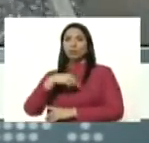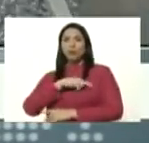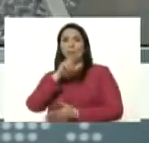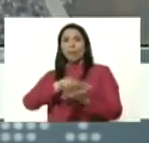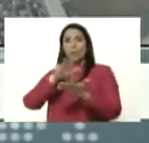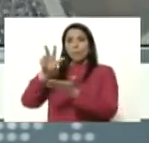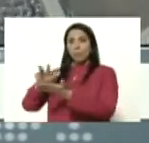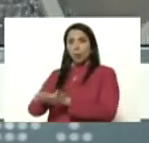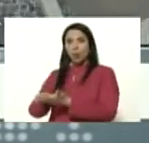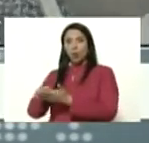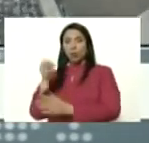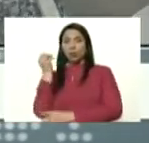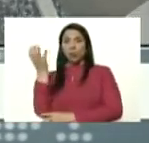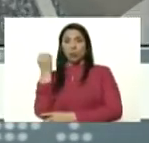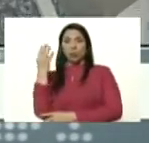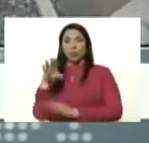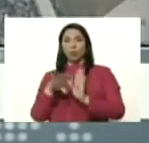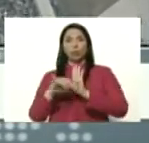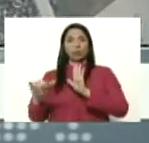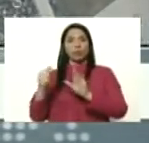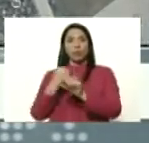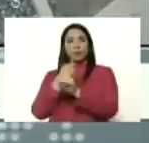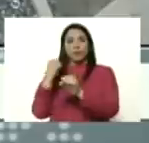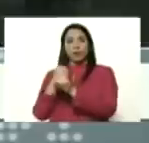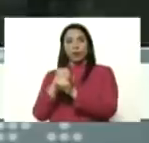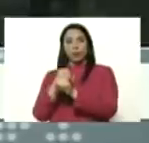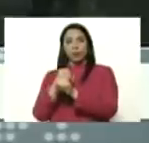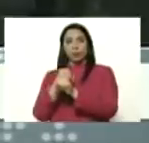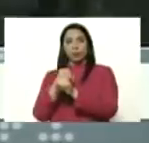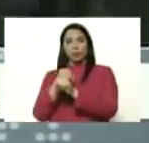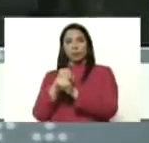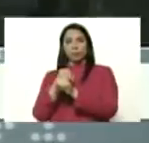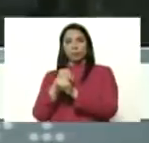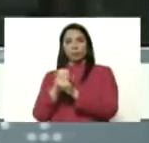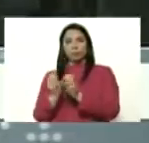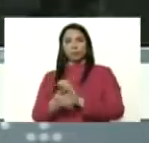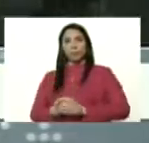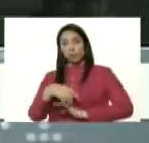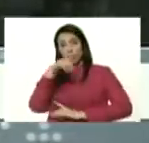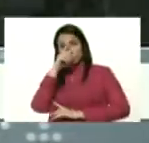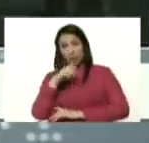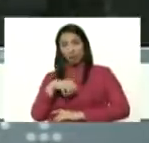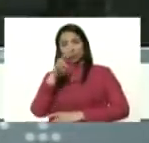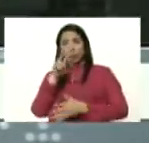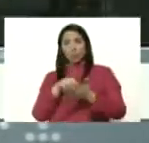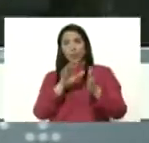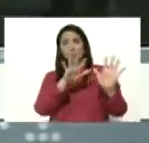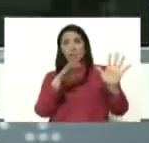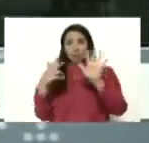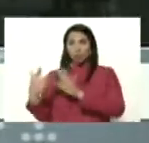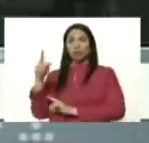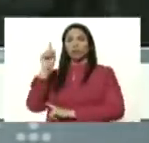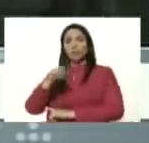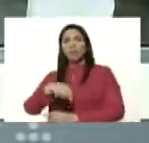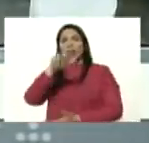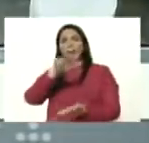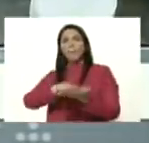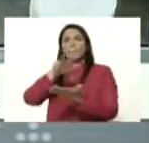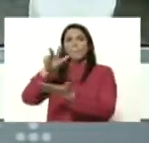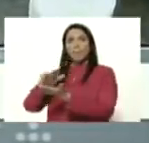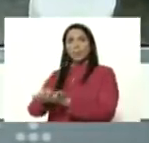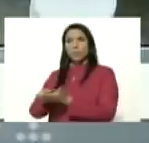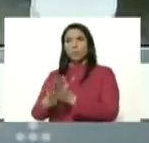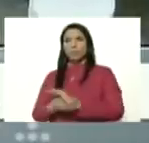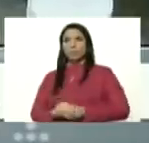en el Congreso Constituyente de la clase obrera en noviembre de 2018, que usted aprobó también en esa